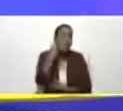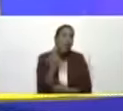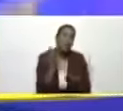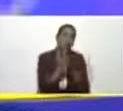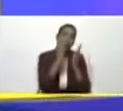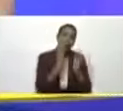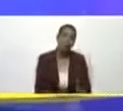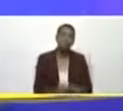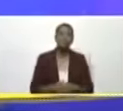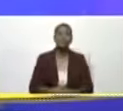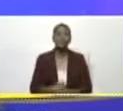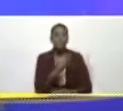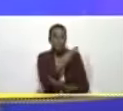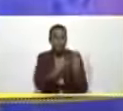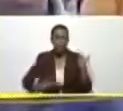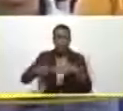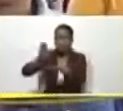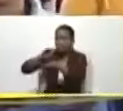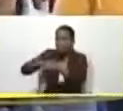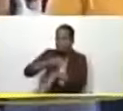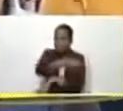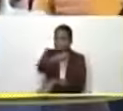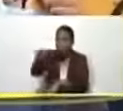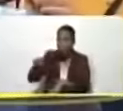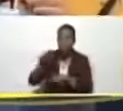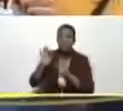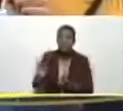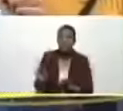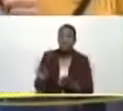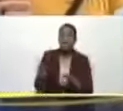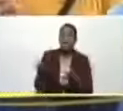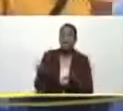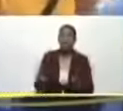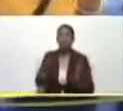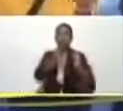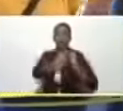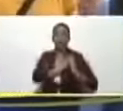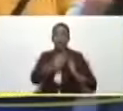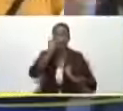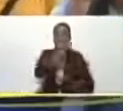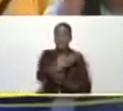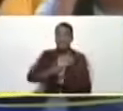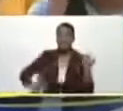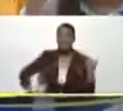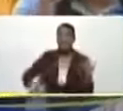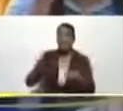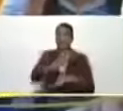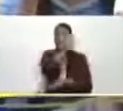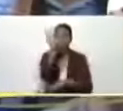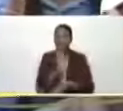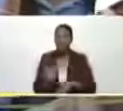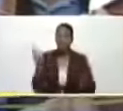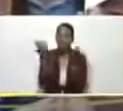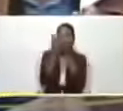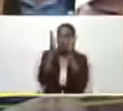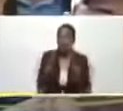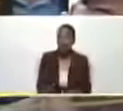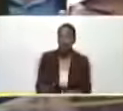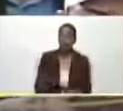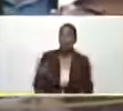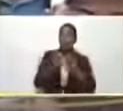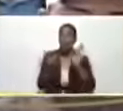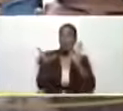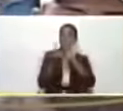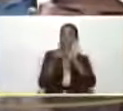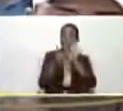estudiantil presidente usted cuando me juramentó como presidenta de la federación venezolana de estudiantes de educación